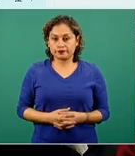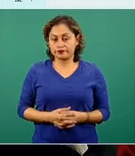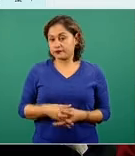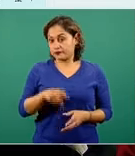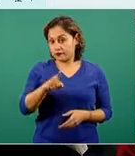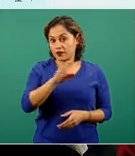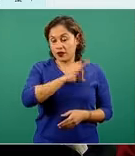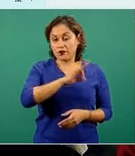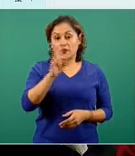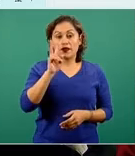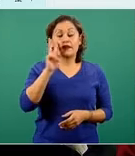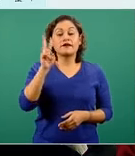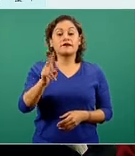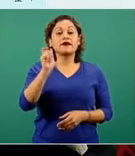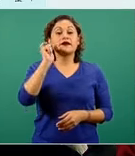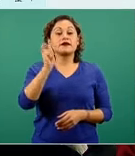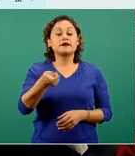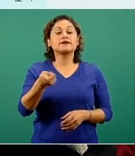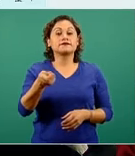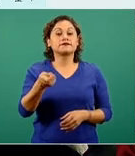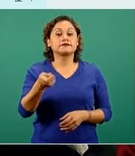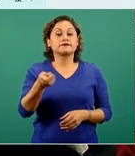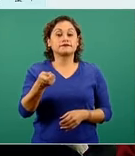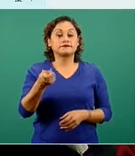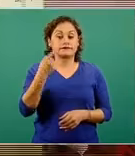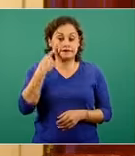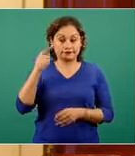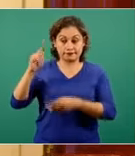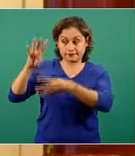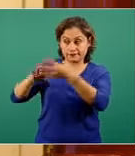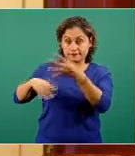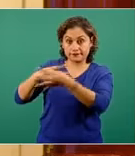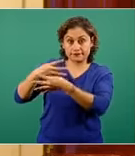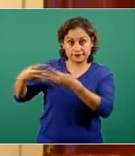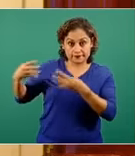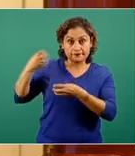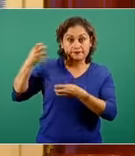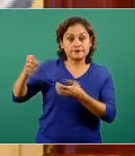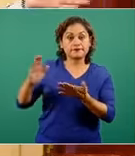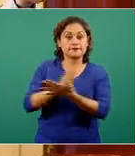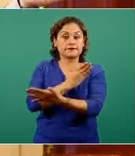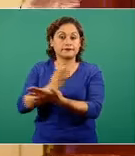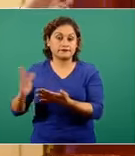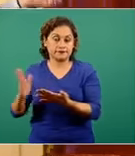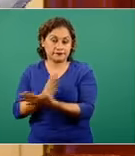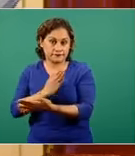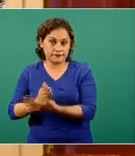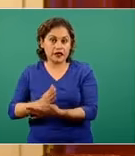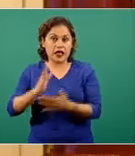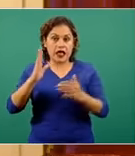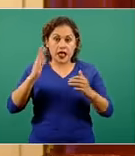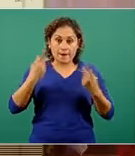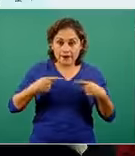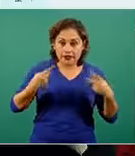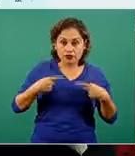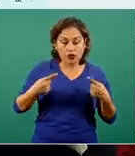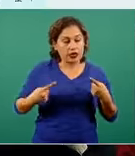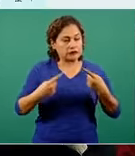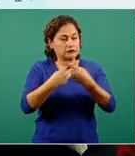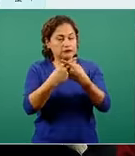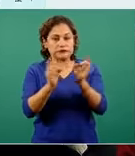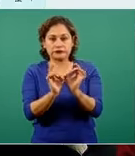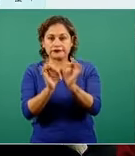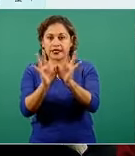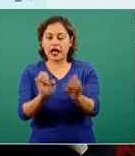ustedes también como información que tenemos las gráficas de distribución para la edad, para el sexo y para cada una de las entidades